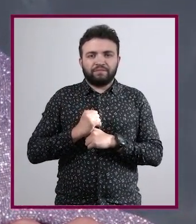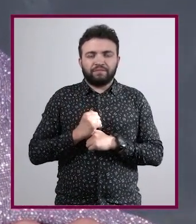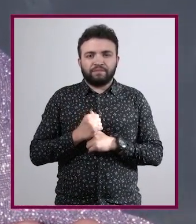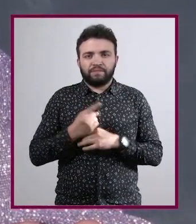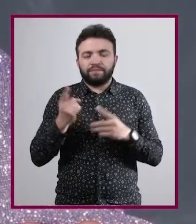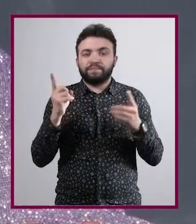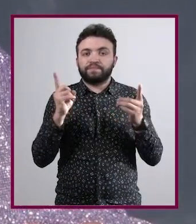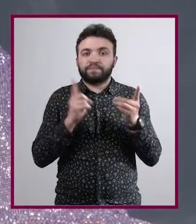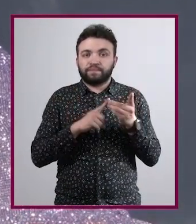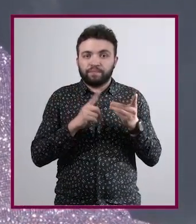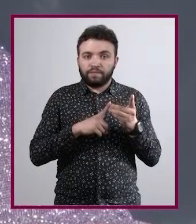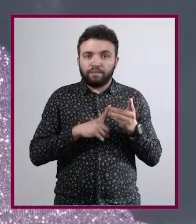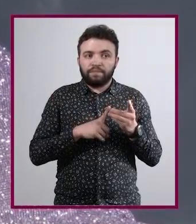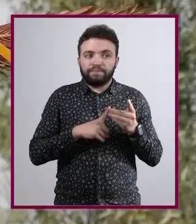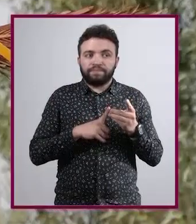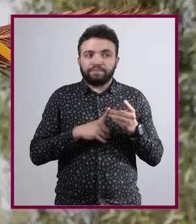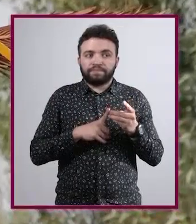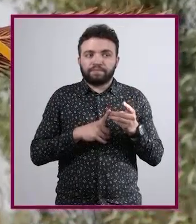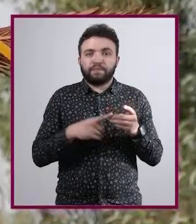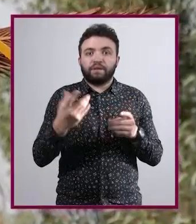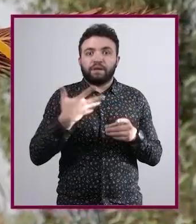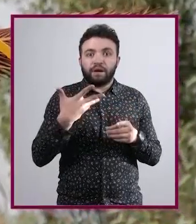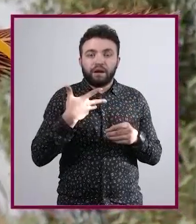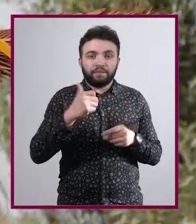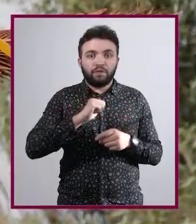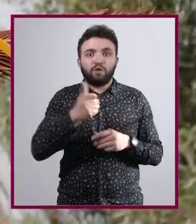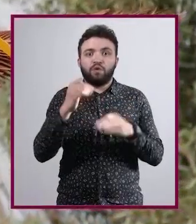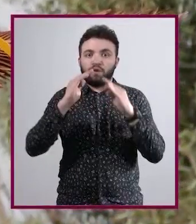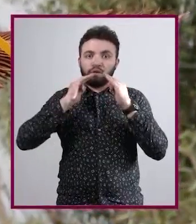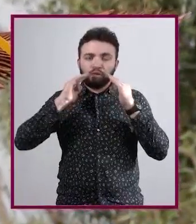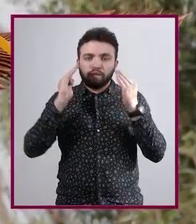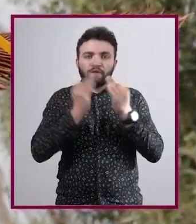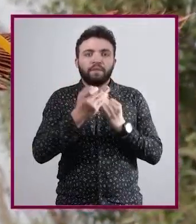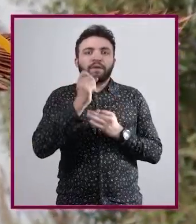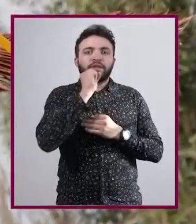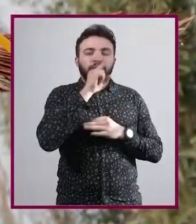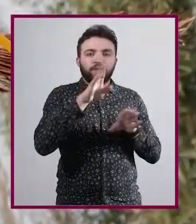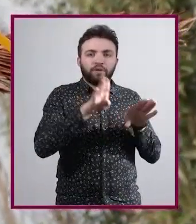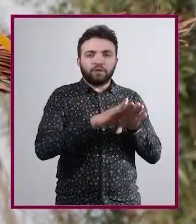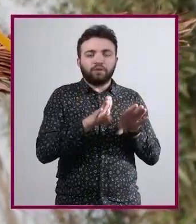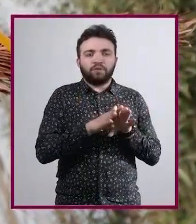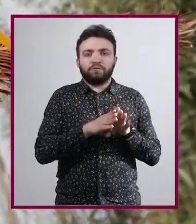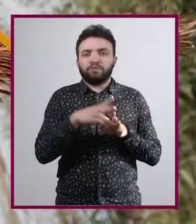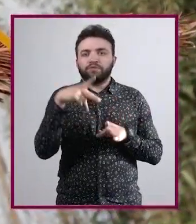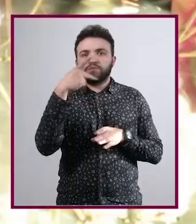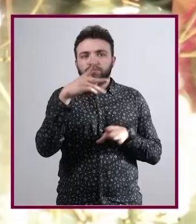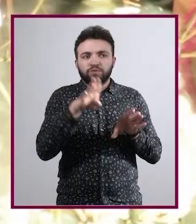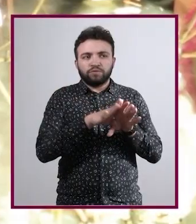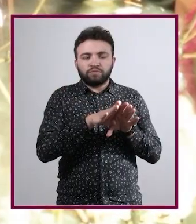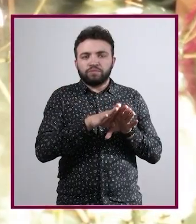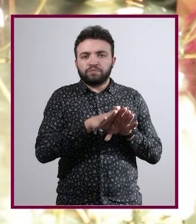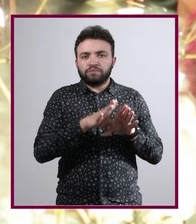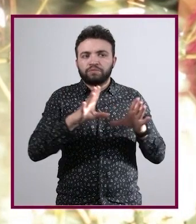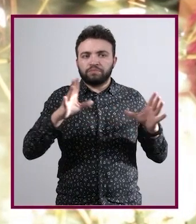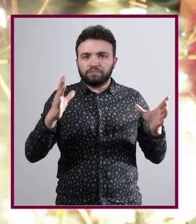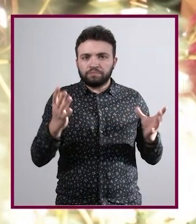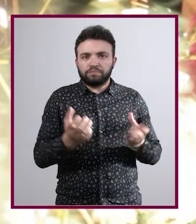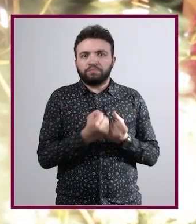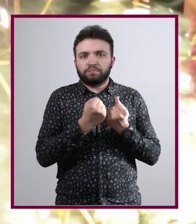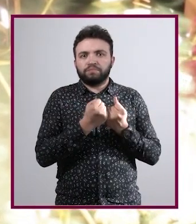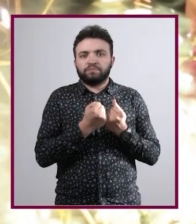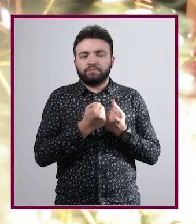donde hay otras formas también alternativas a estas lógicas de extracción y